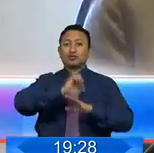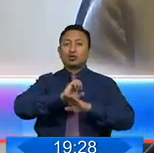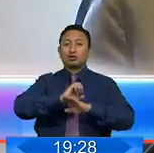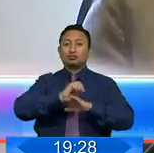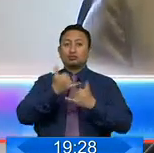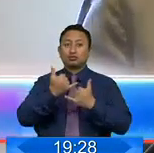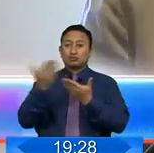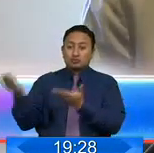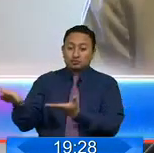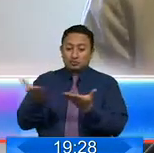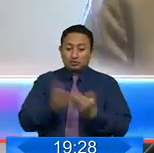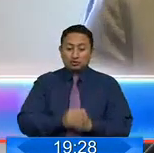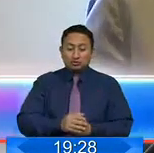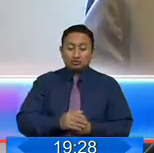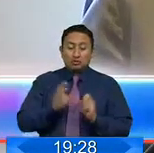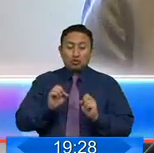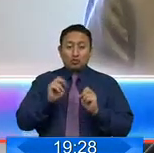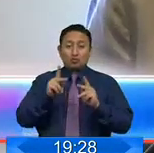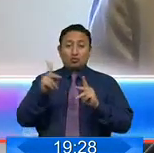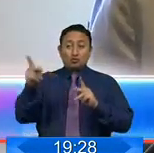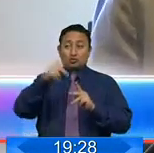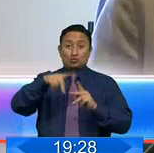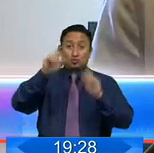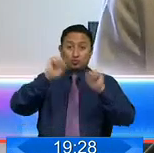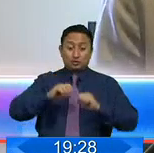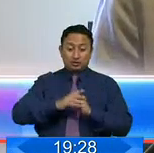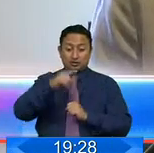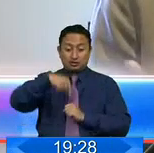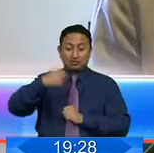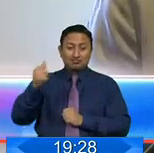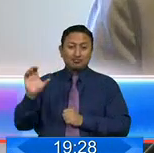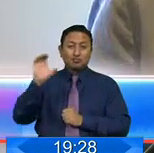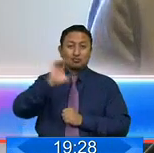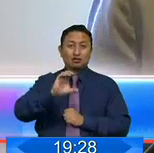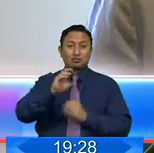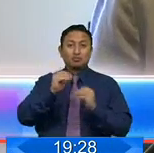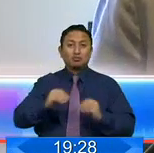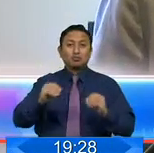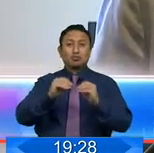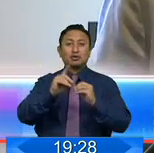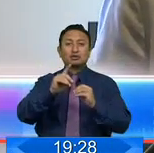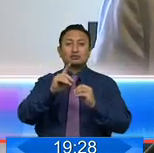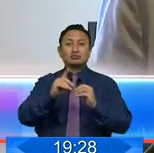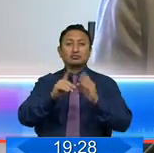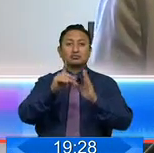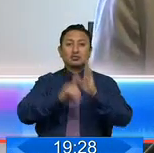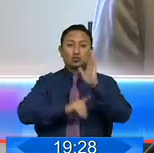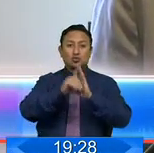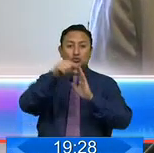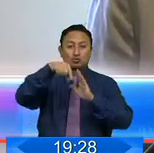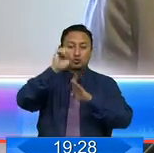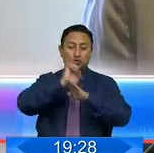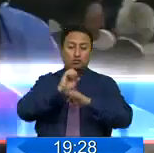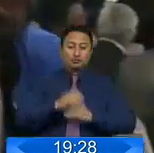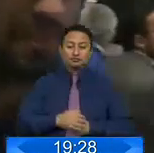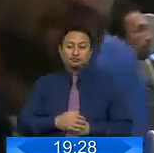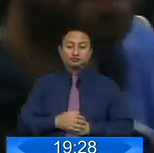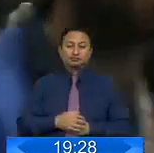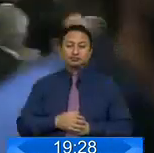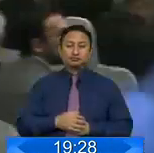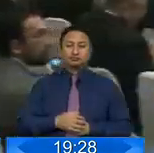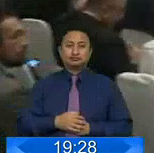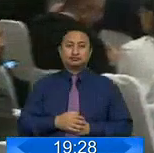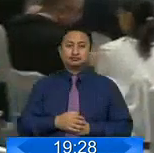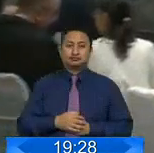a abrir las oportunidades para que ustedes puedan invertir y generar prosperidad y cohesión social para los ecuatorianos. En Quito